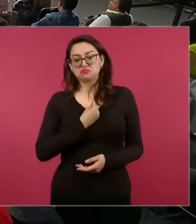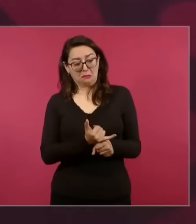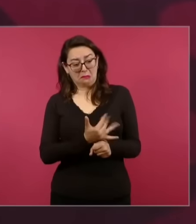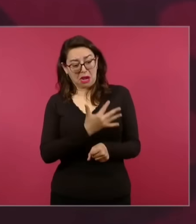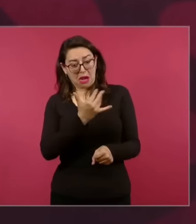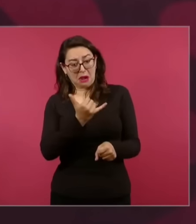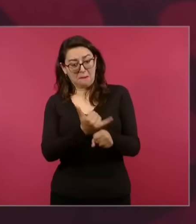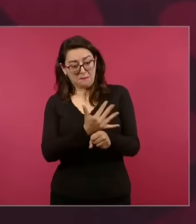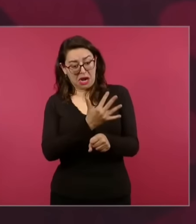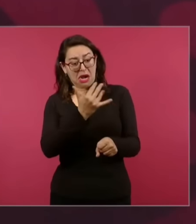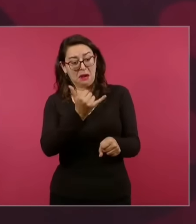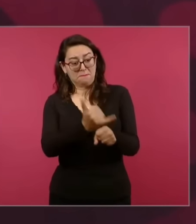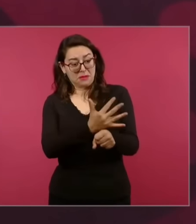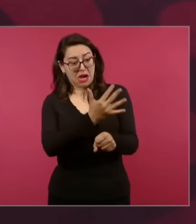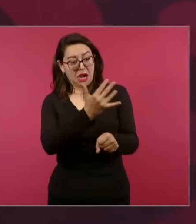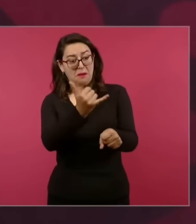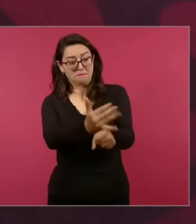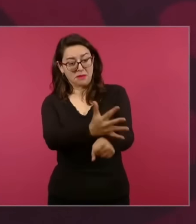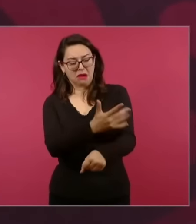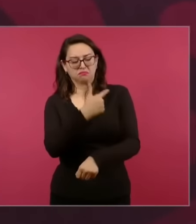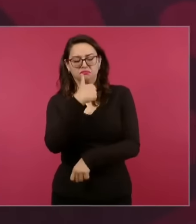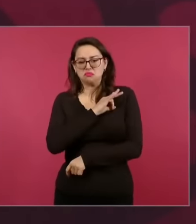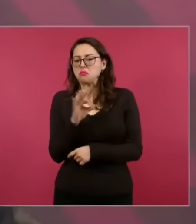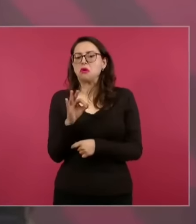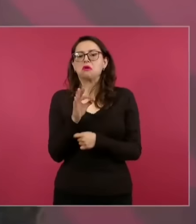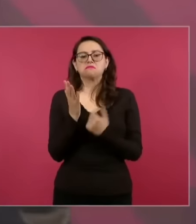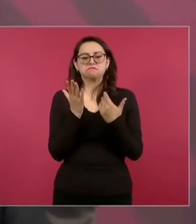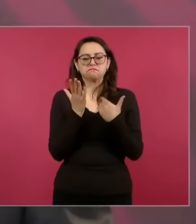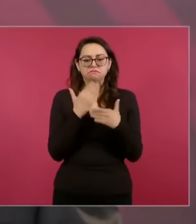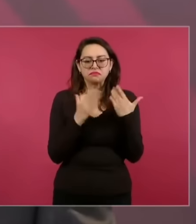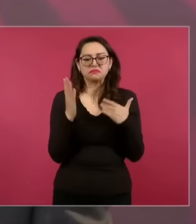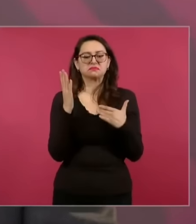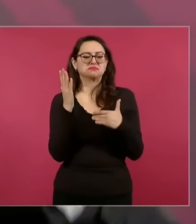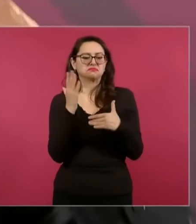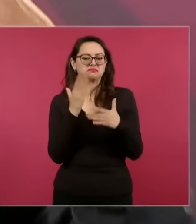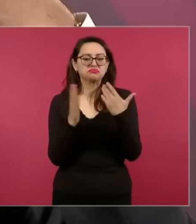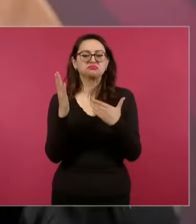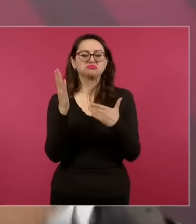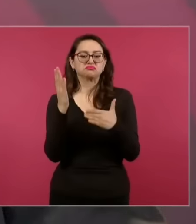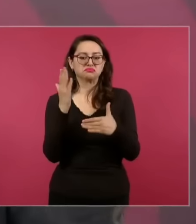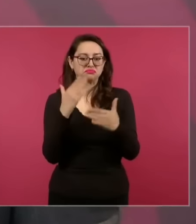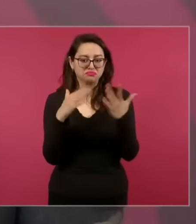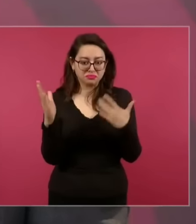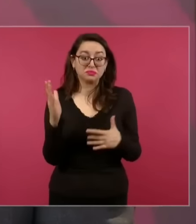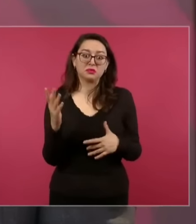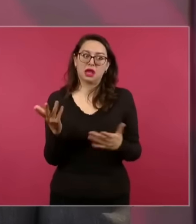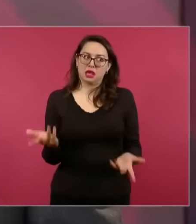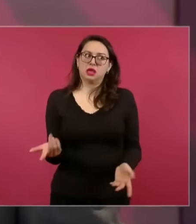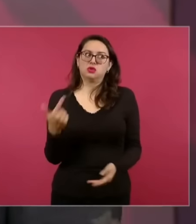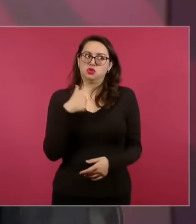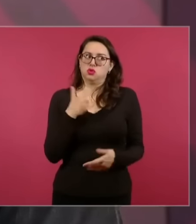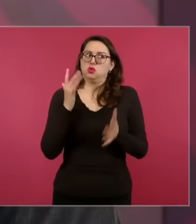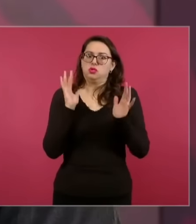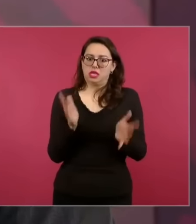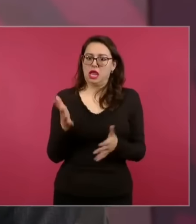obstáculos, sí, y me ponen uno y lo brinco. Ya por eso me voy a jubilar, porque